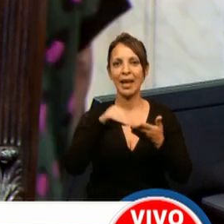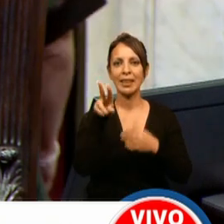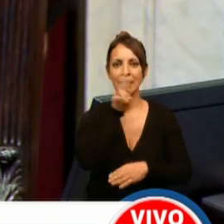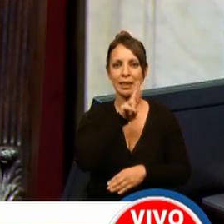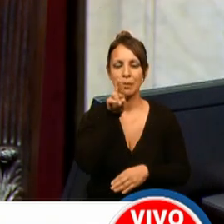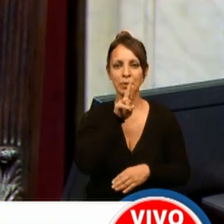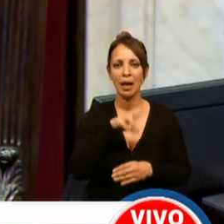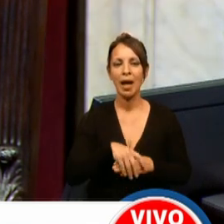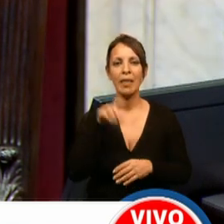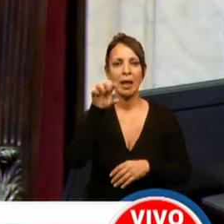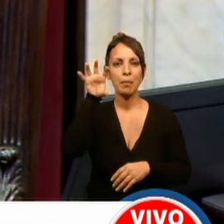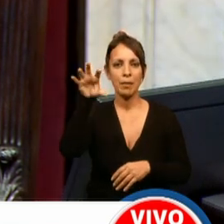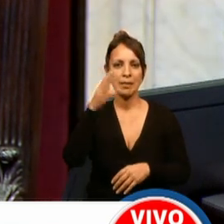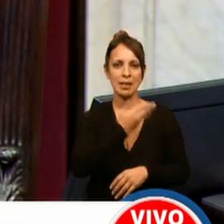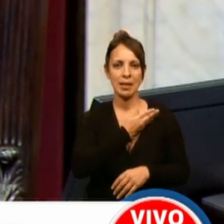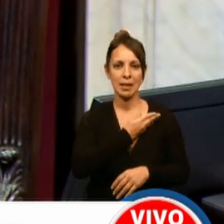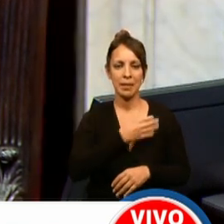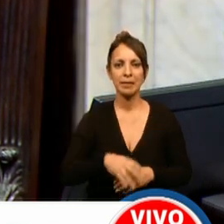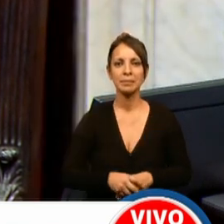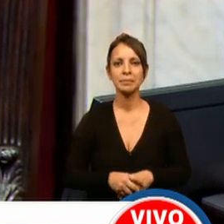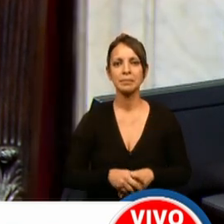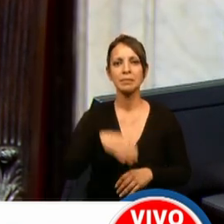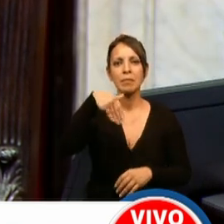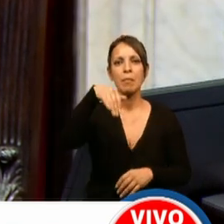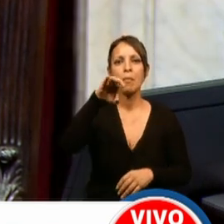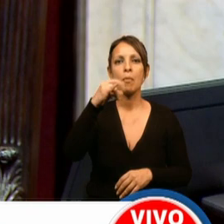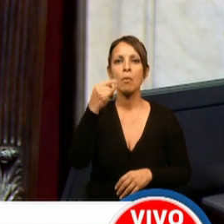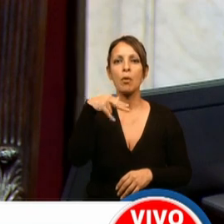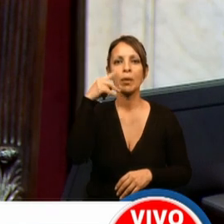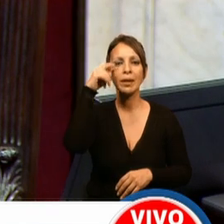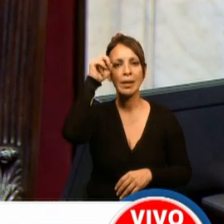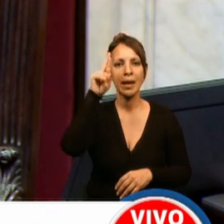por la provincia de santa fe patricia más unier